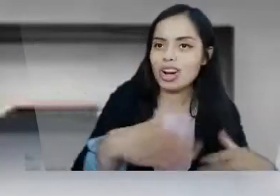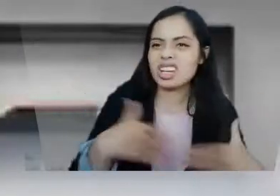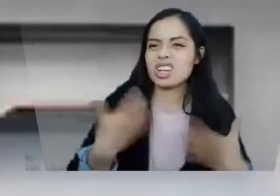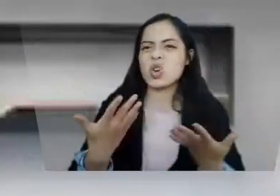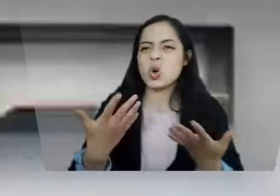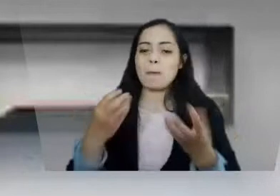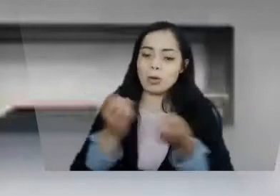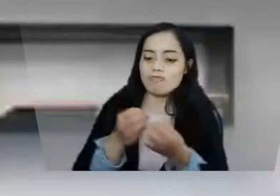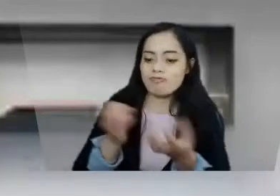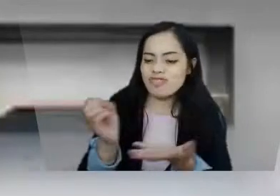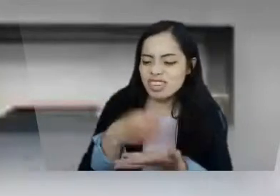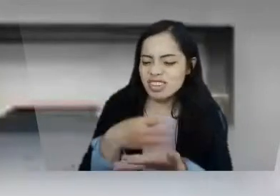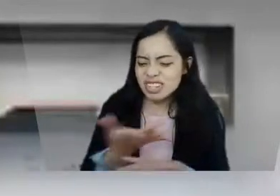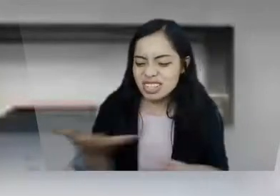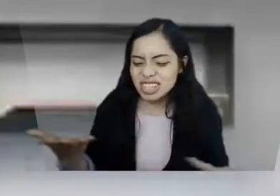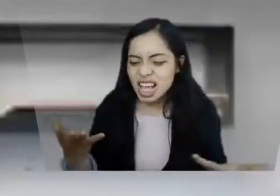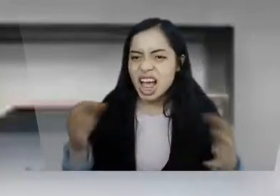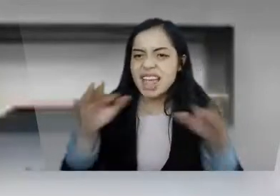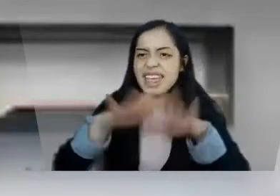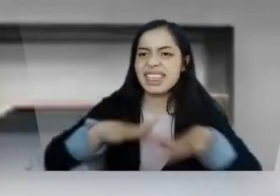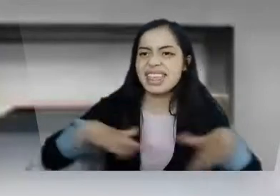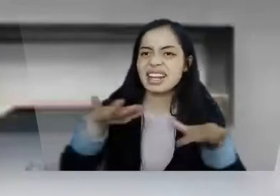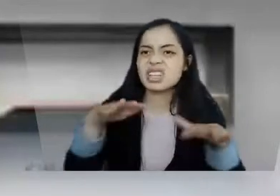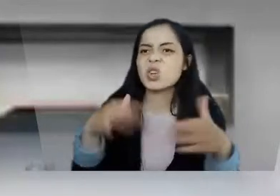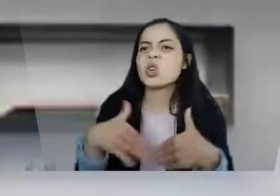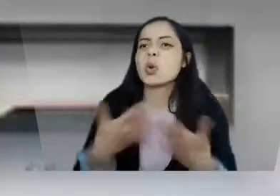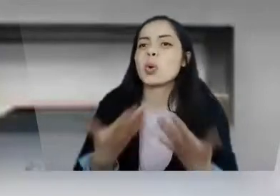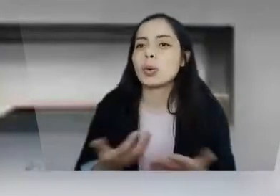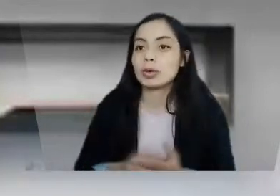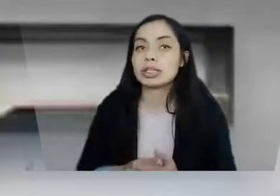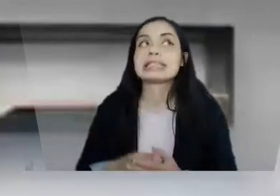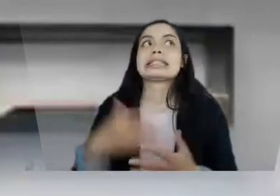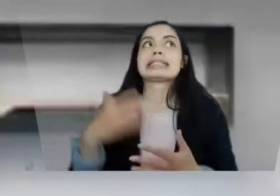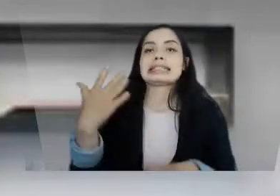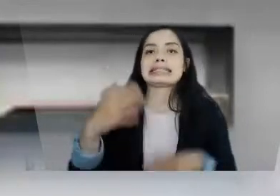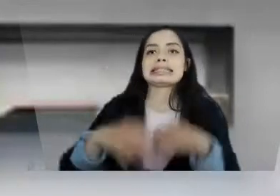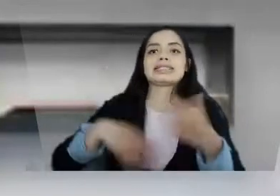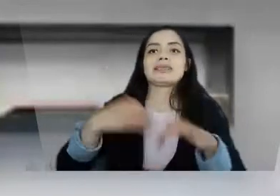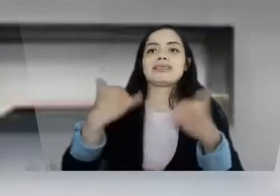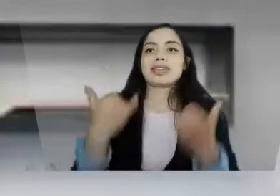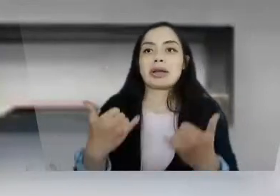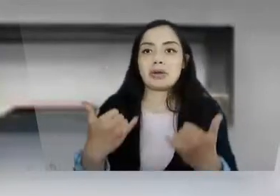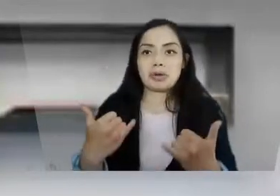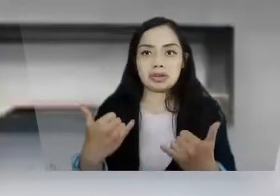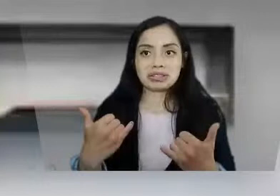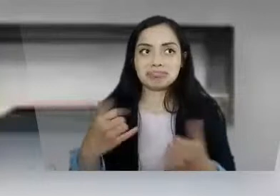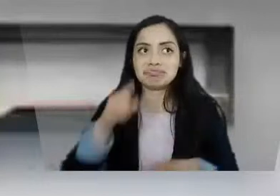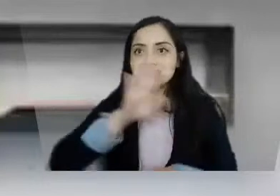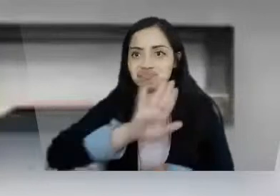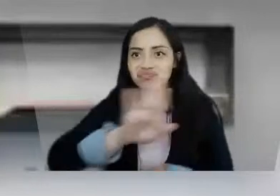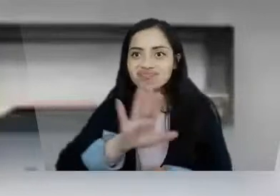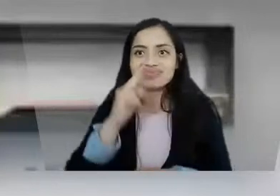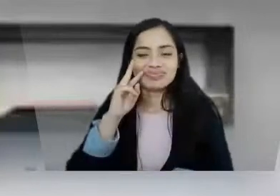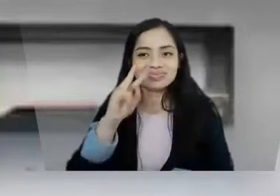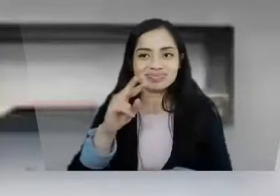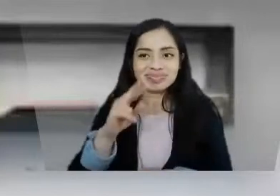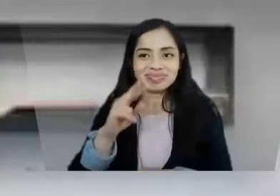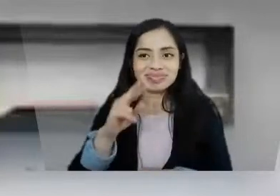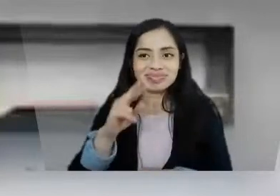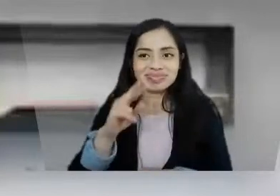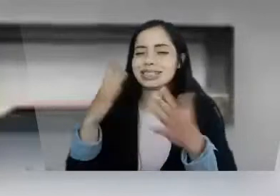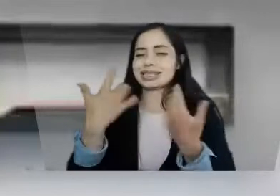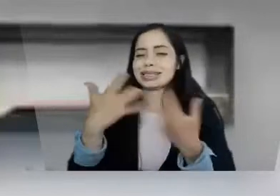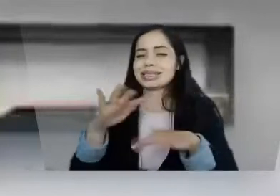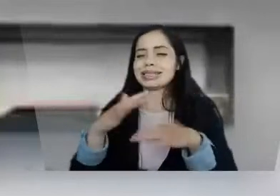y el documental ahorita nos lo va a mostrar y esperamos que lo disfruten. Pero aquí hay un elemento muy importante en esta versión de